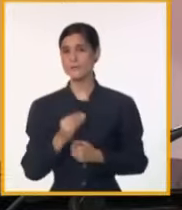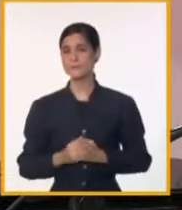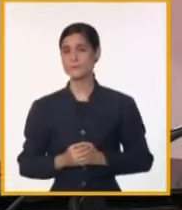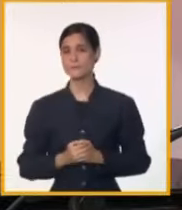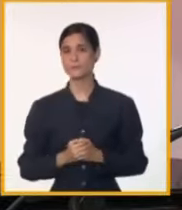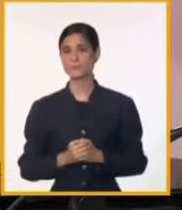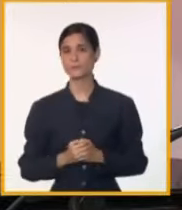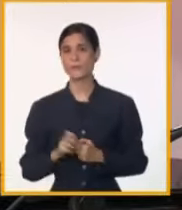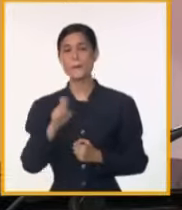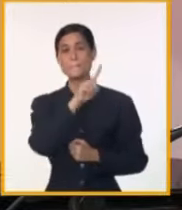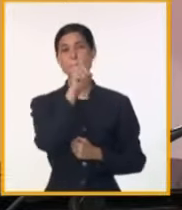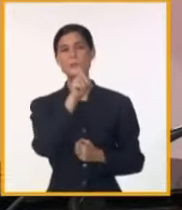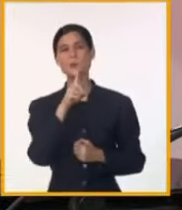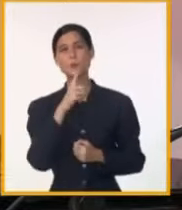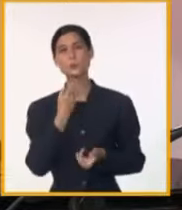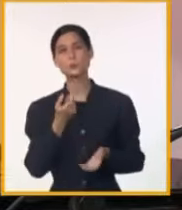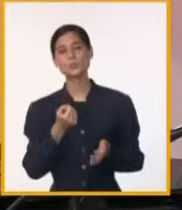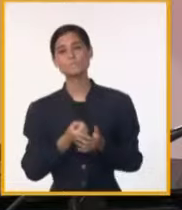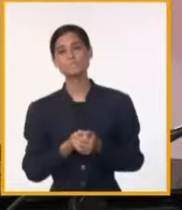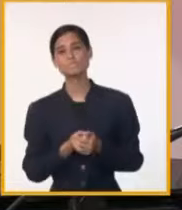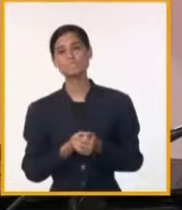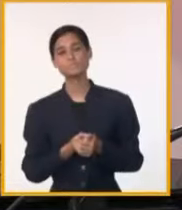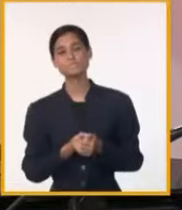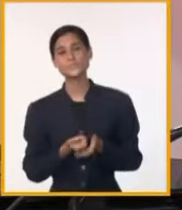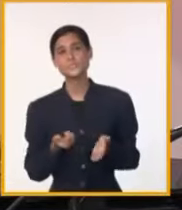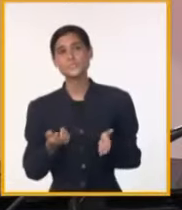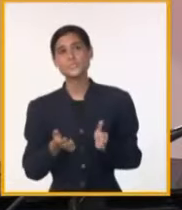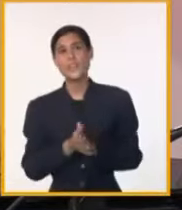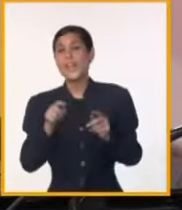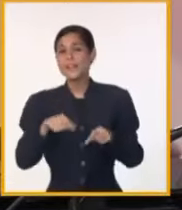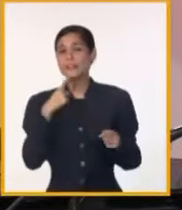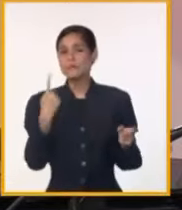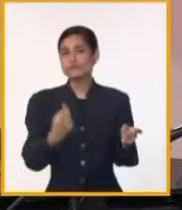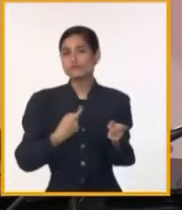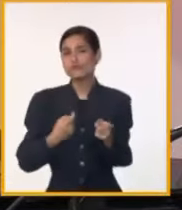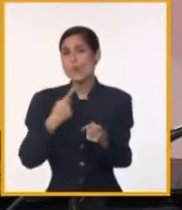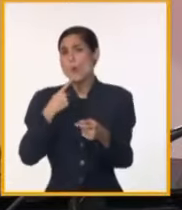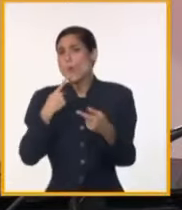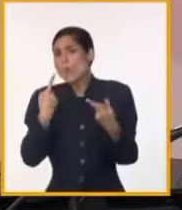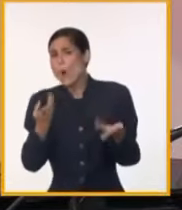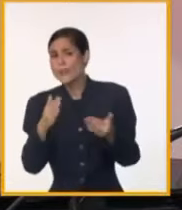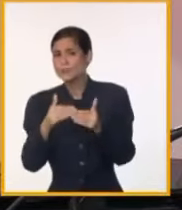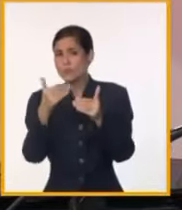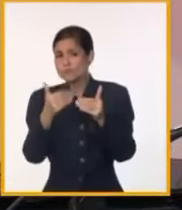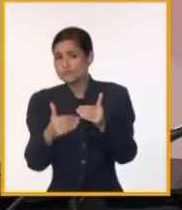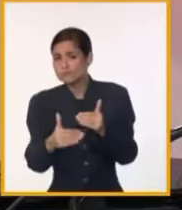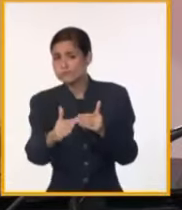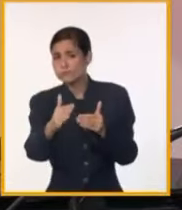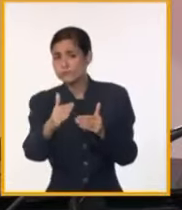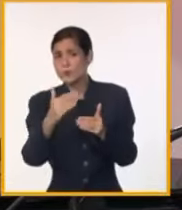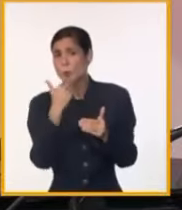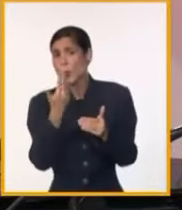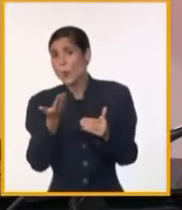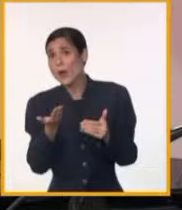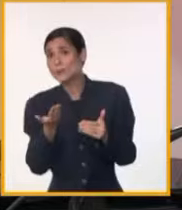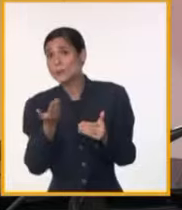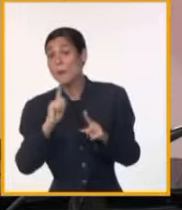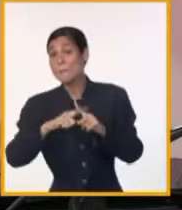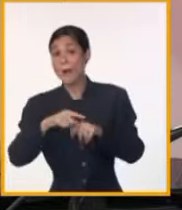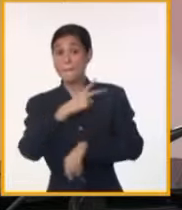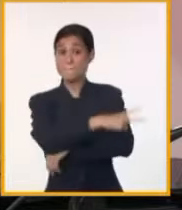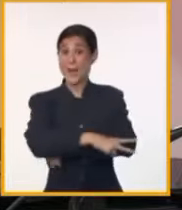tenderse en tu opinión Leonel esta guerra involucrar a más eh países e incluso por